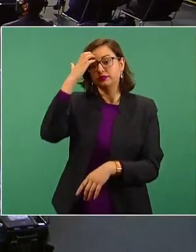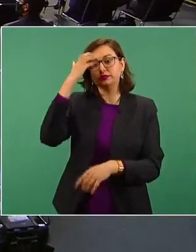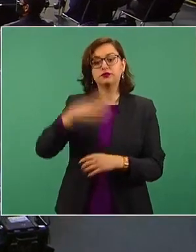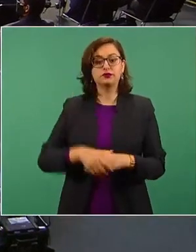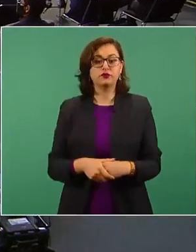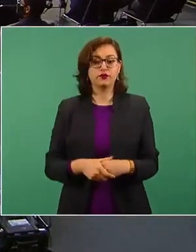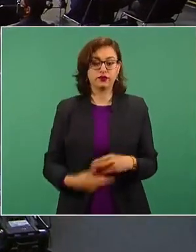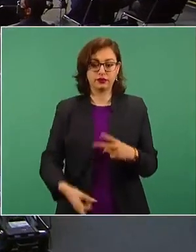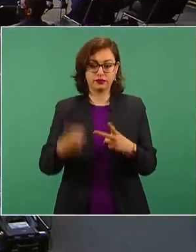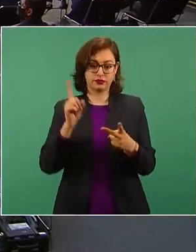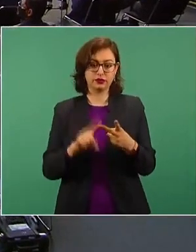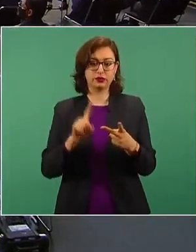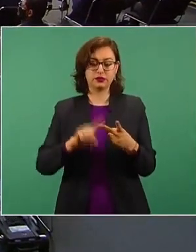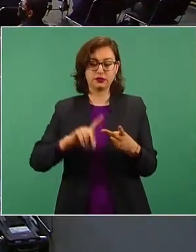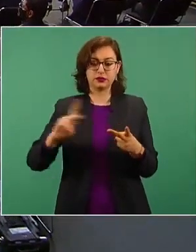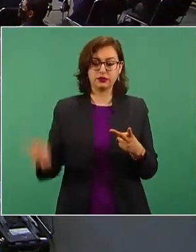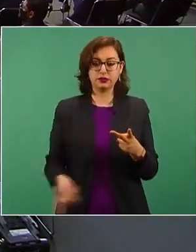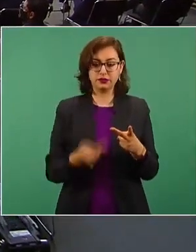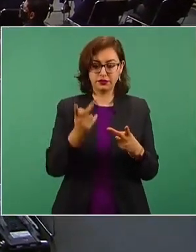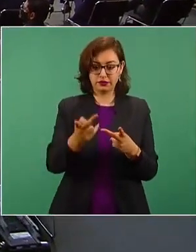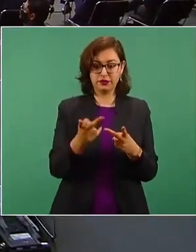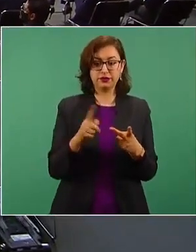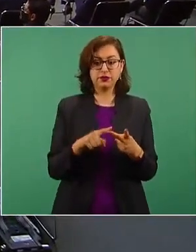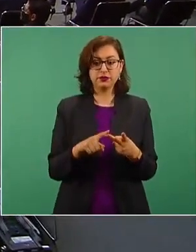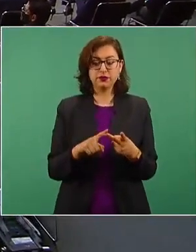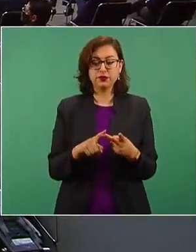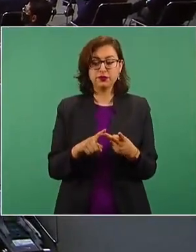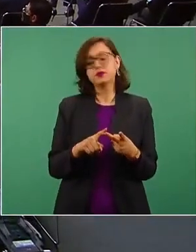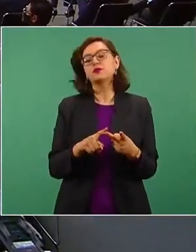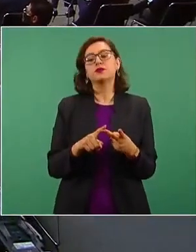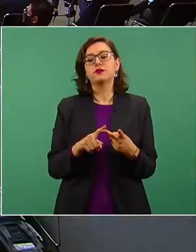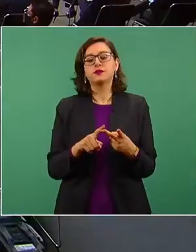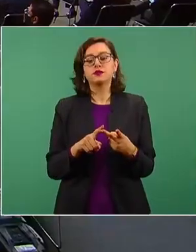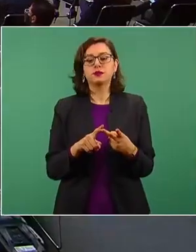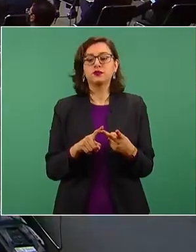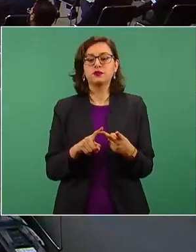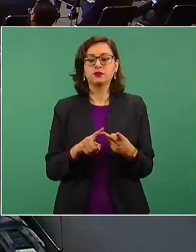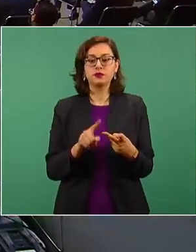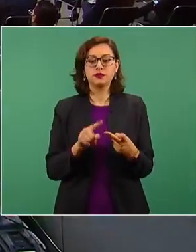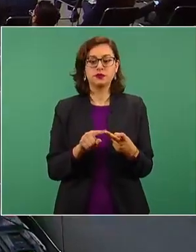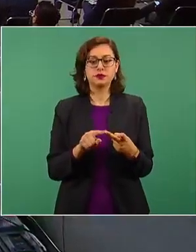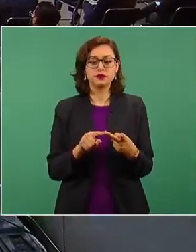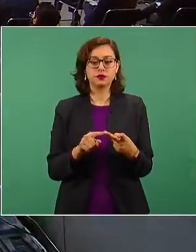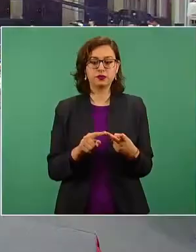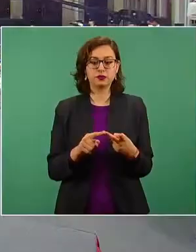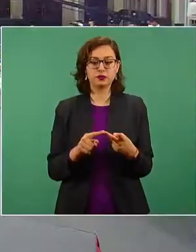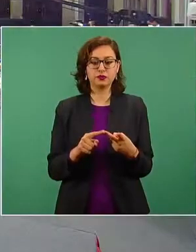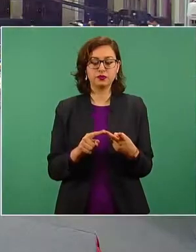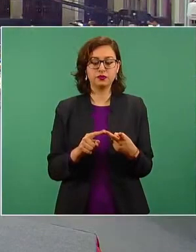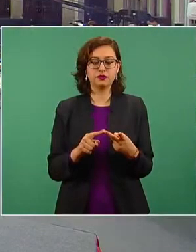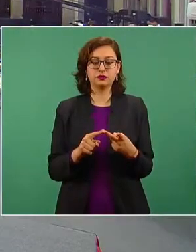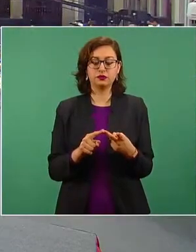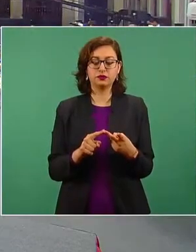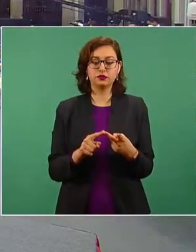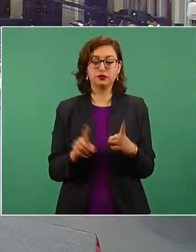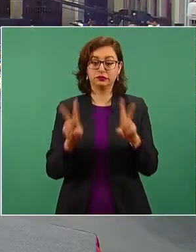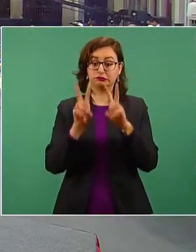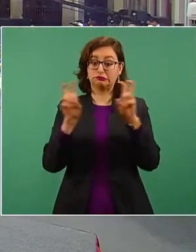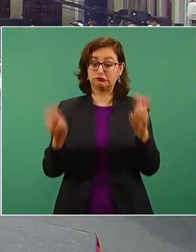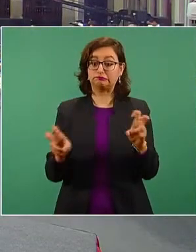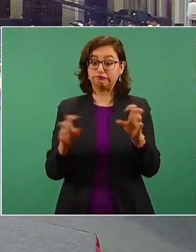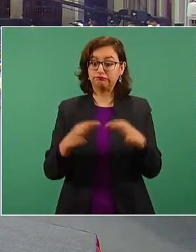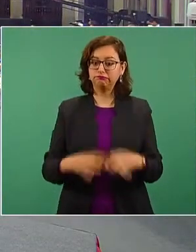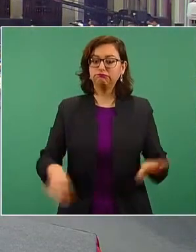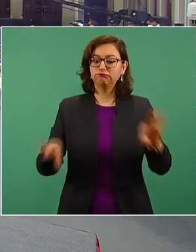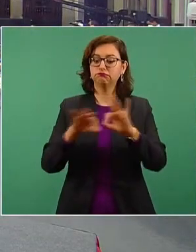Mi segunda pregunta, presidente, tiene que ver con un tema también que es crucial para el futuro del país. Estamos a unas